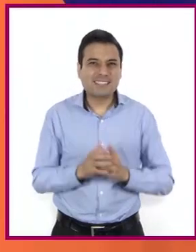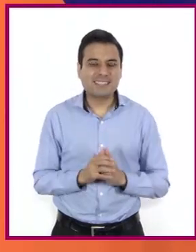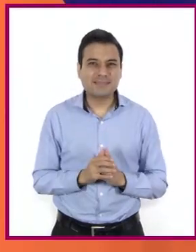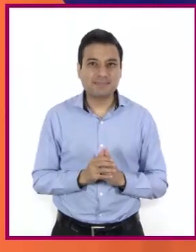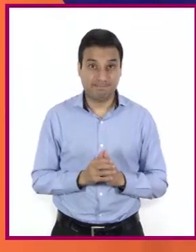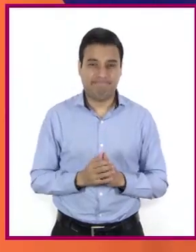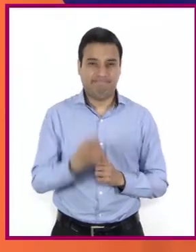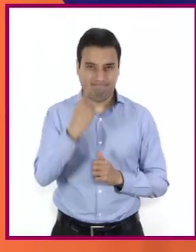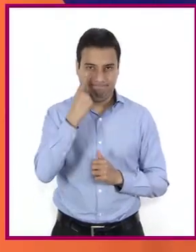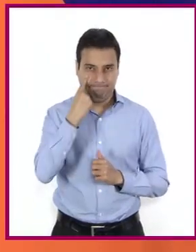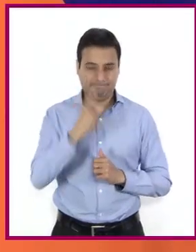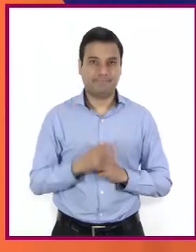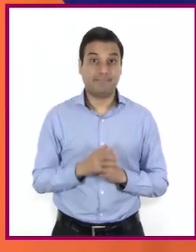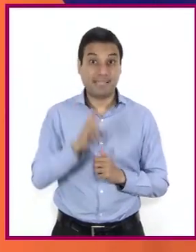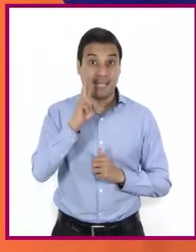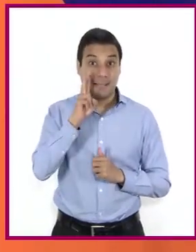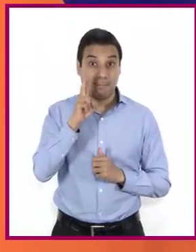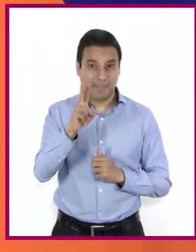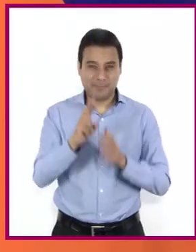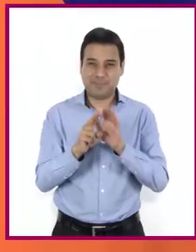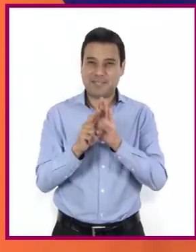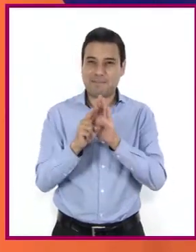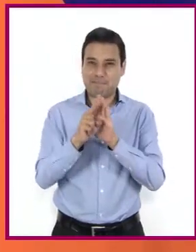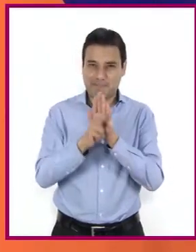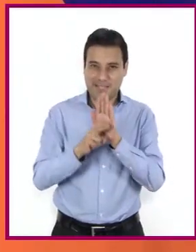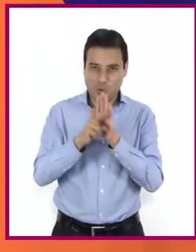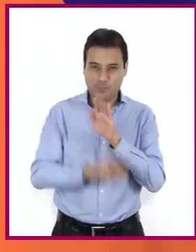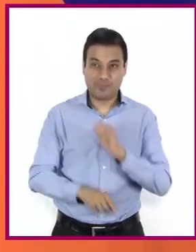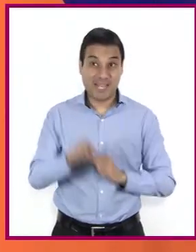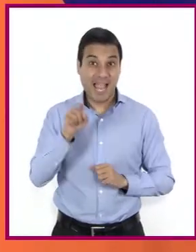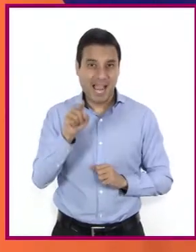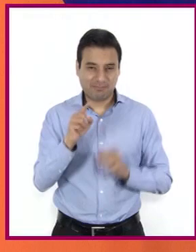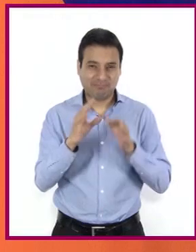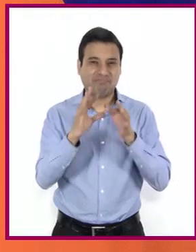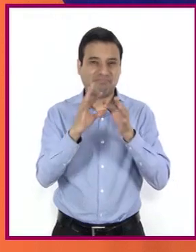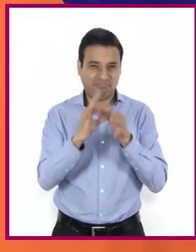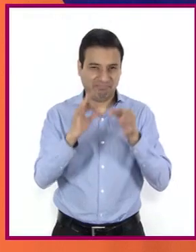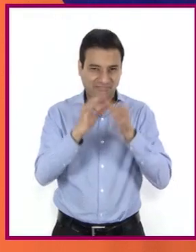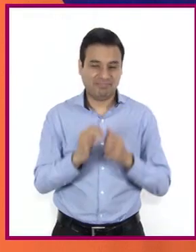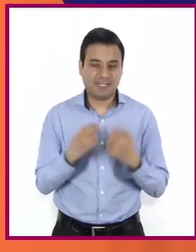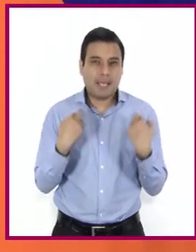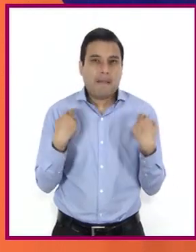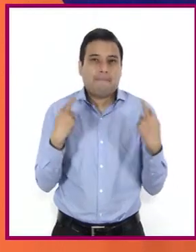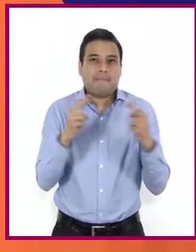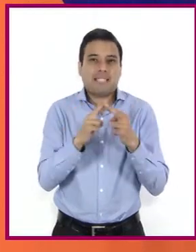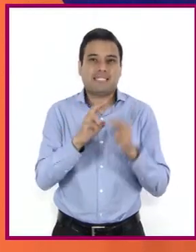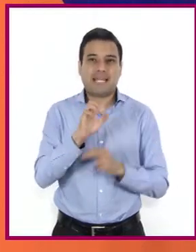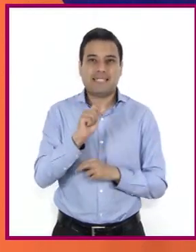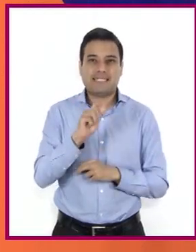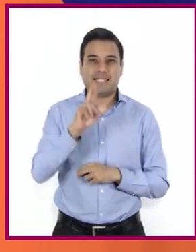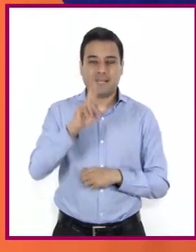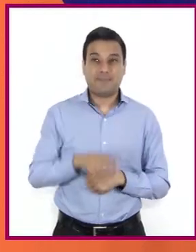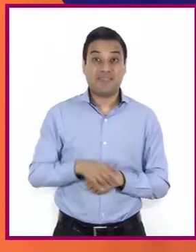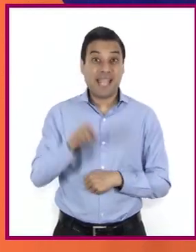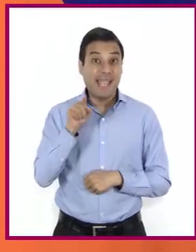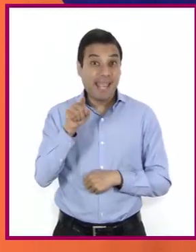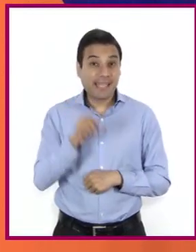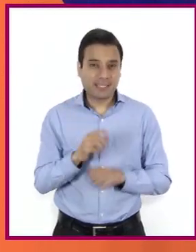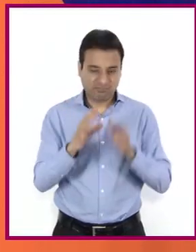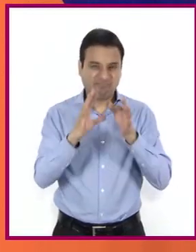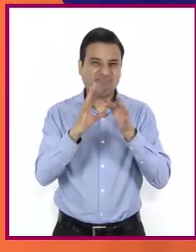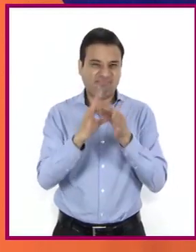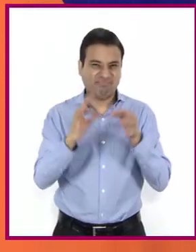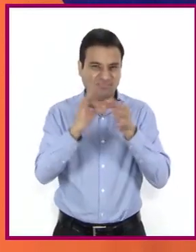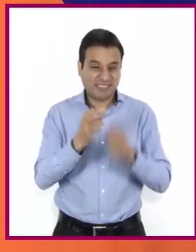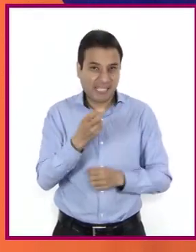¿Qué les parece si vemos el siguiente material que nos compartió la maestra Esther Garduño Siliciano para saber más